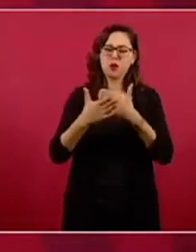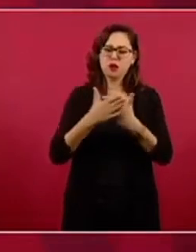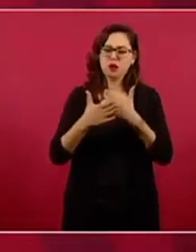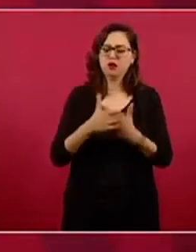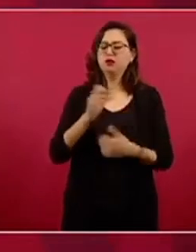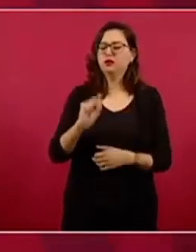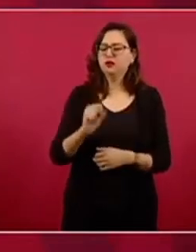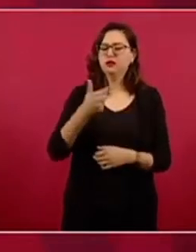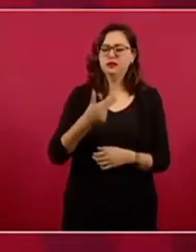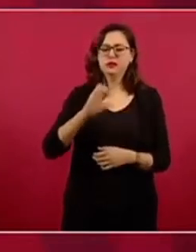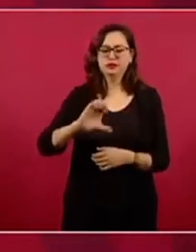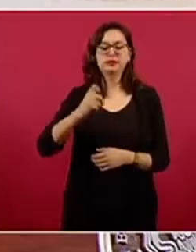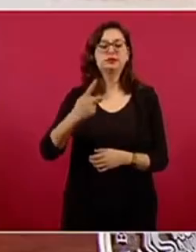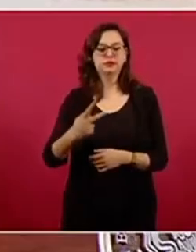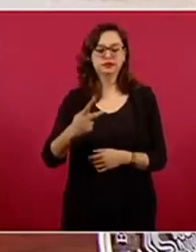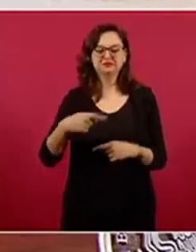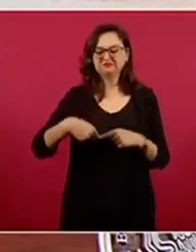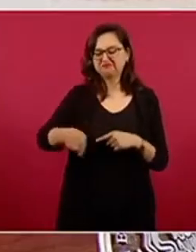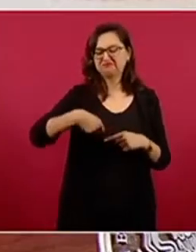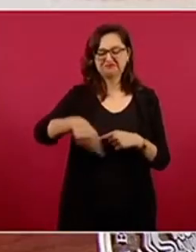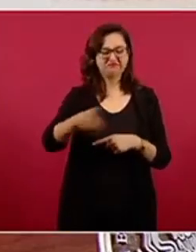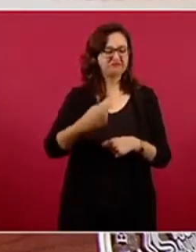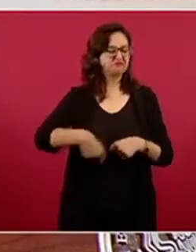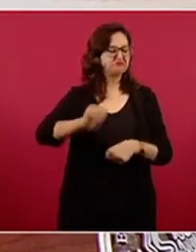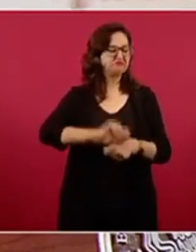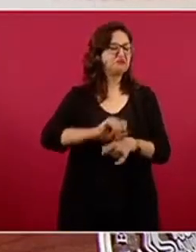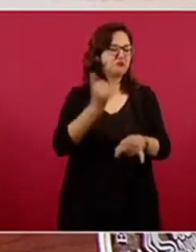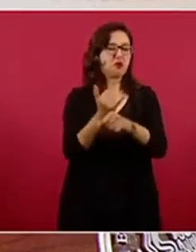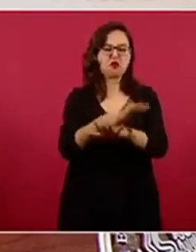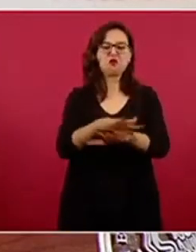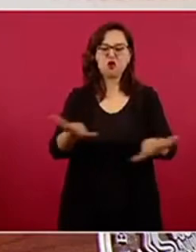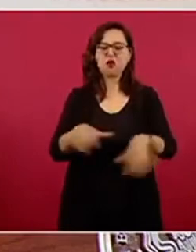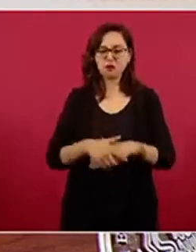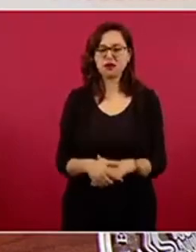Hacienda esta semana. Lo digo porque